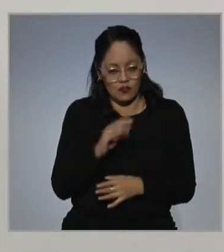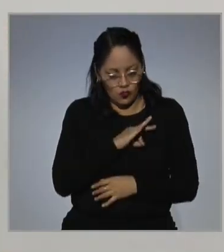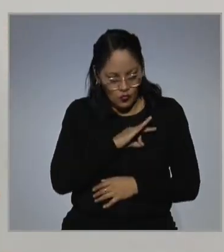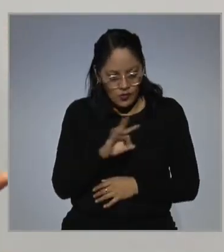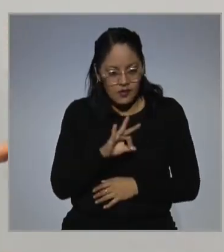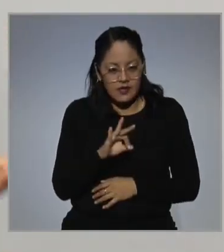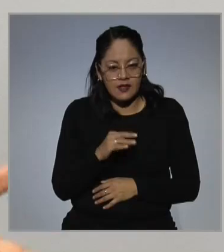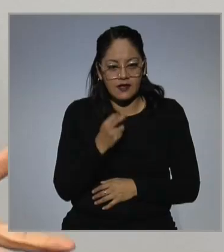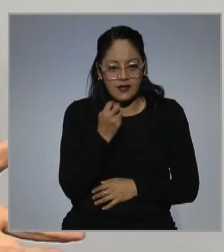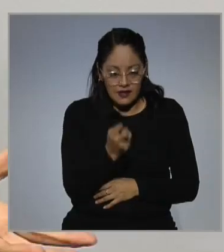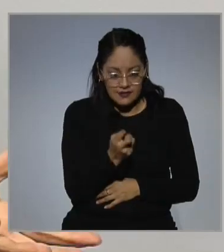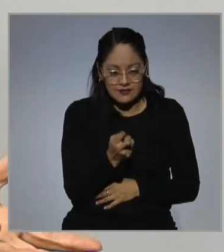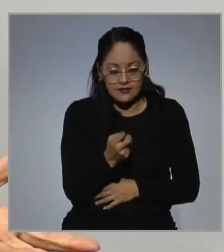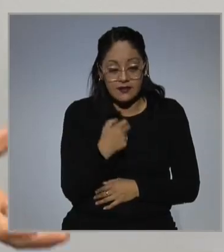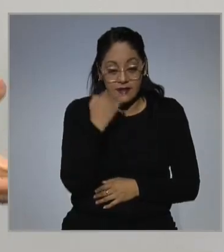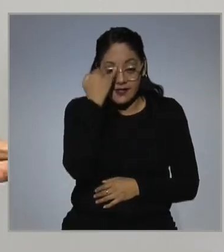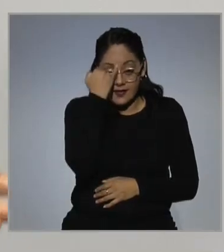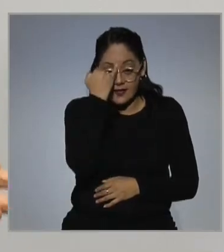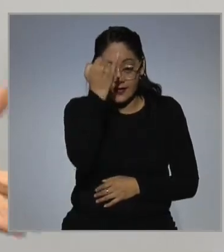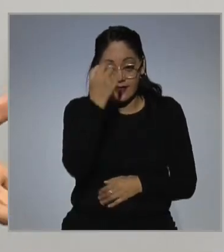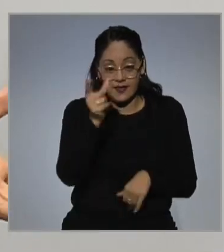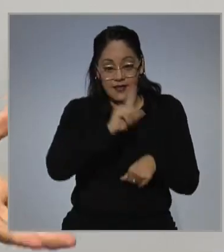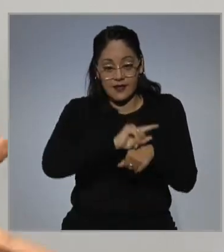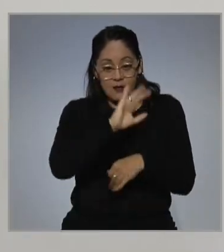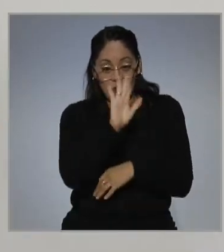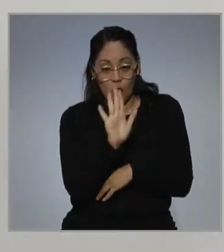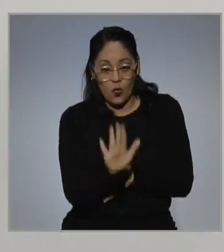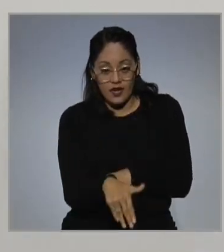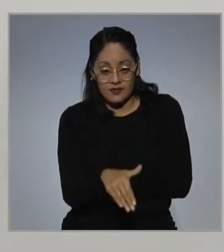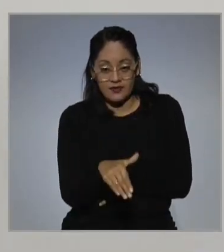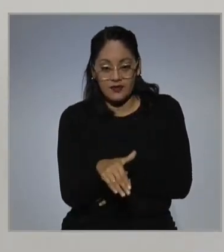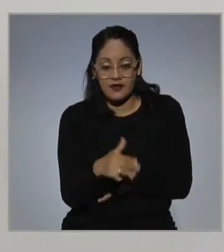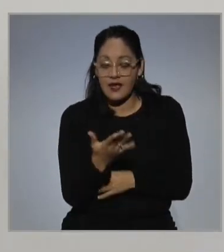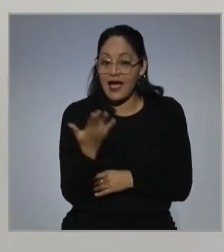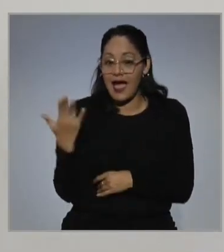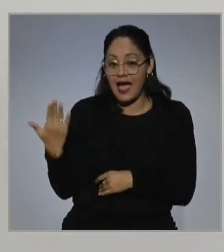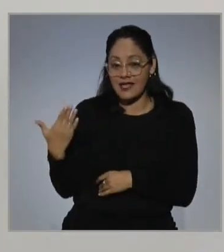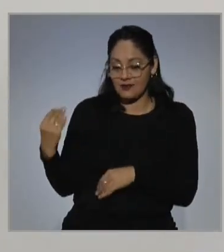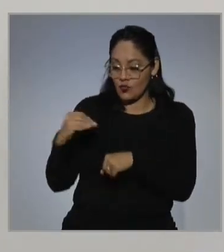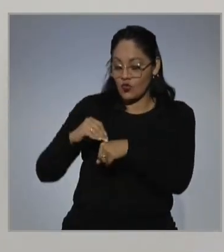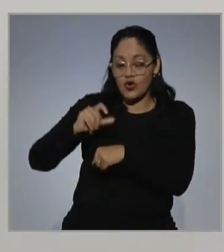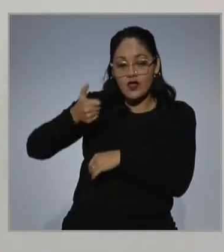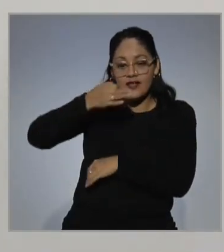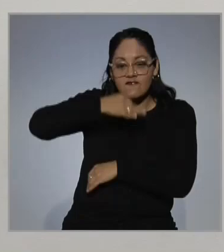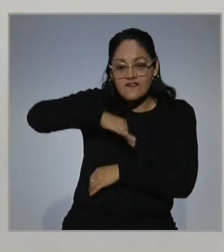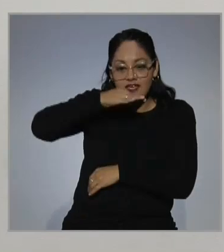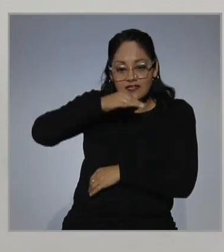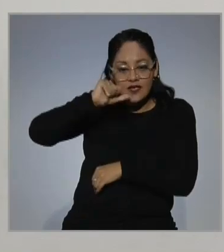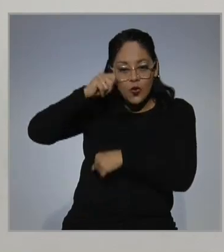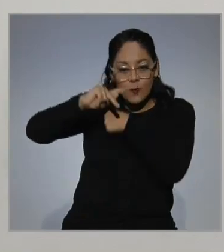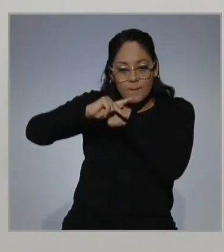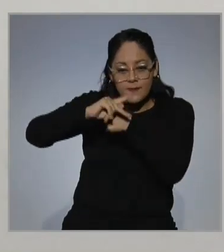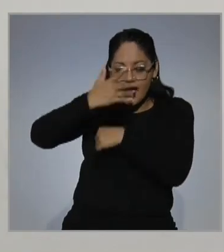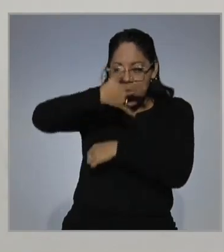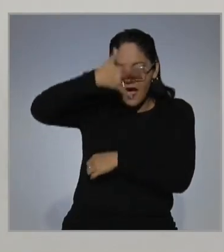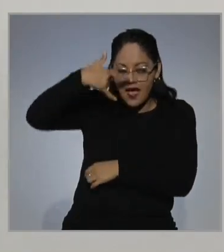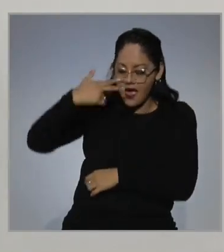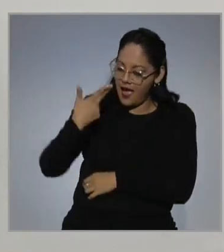potenciar esta idea del Día de Muertos que estaba siendo sustituido por el Halloween. Entonces, claro, es